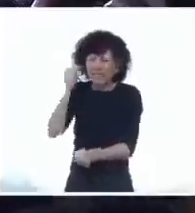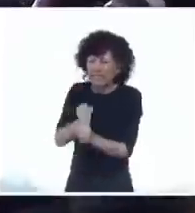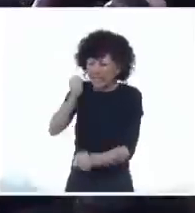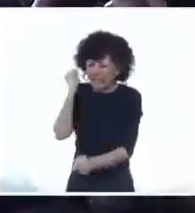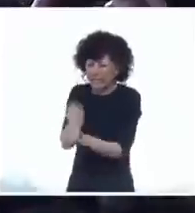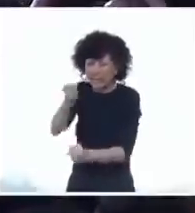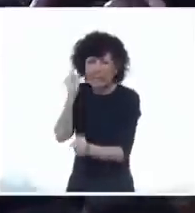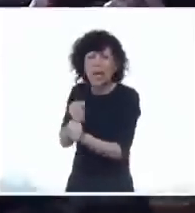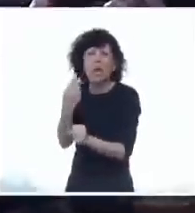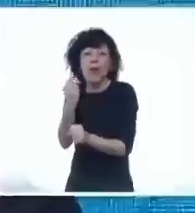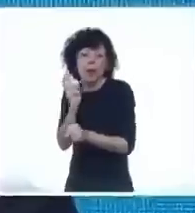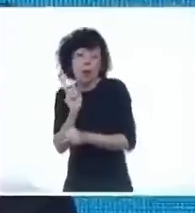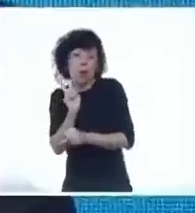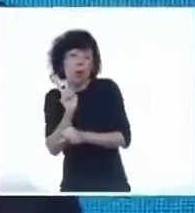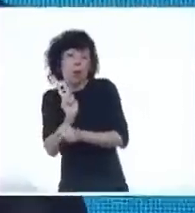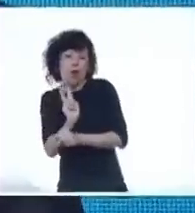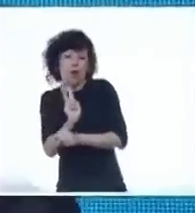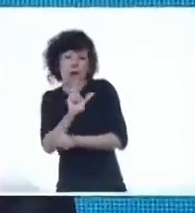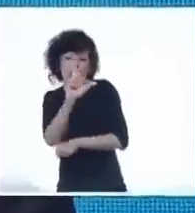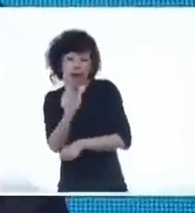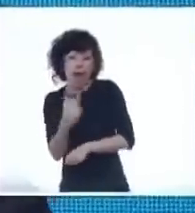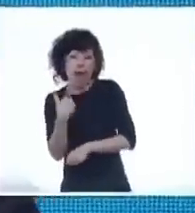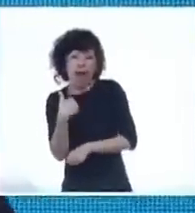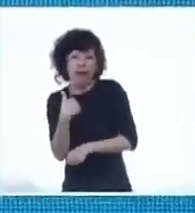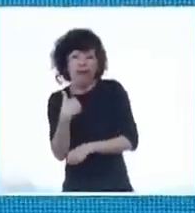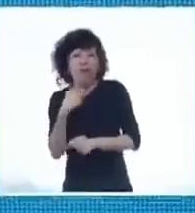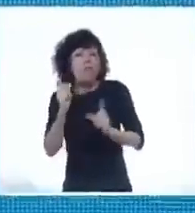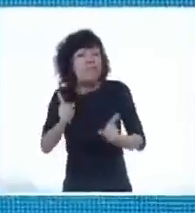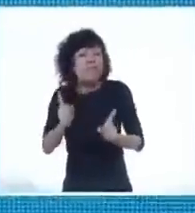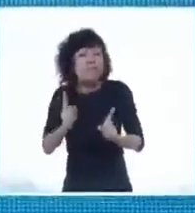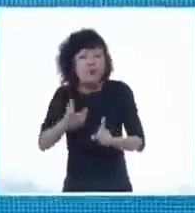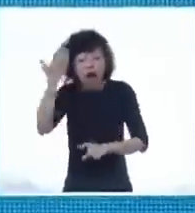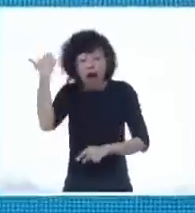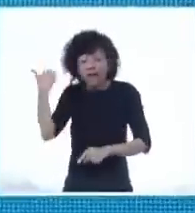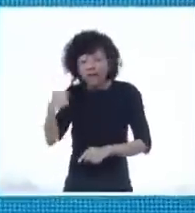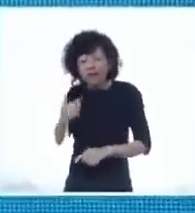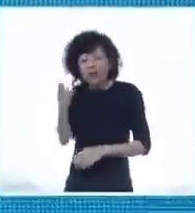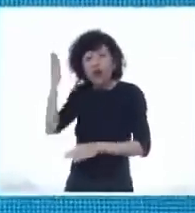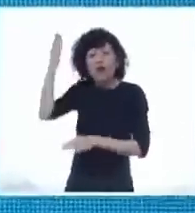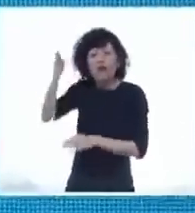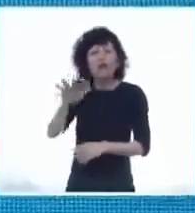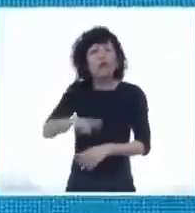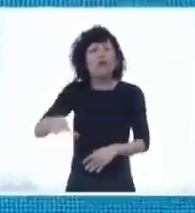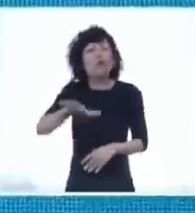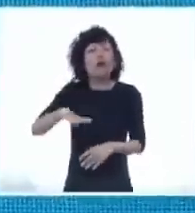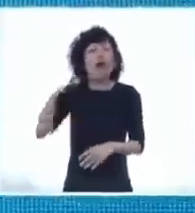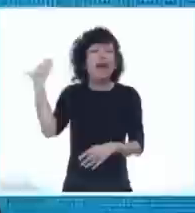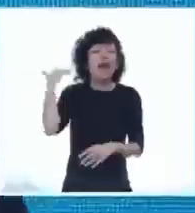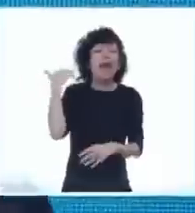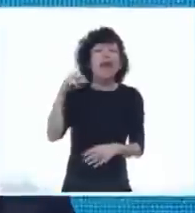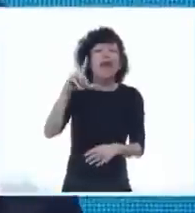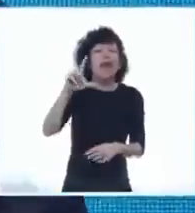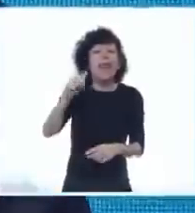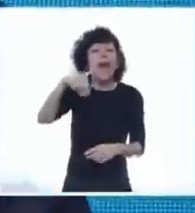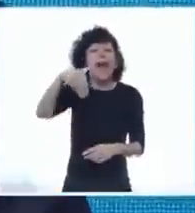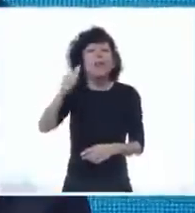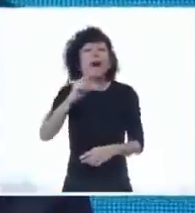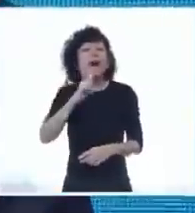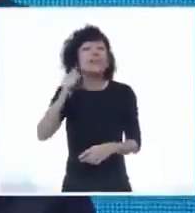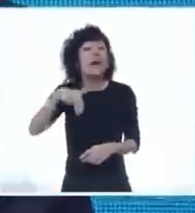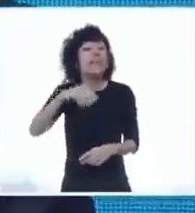tenga, como me pasó en esa recorrida en La Matanza, la